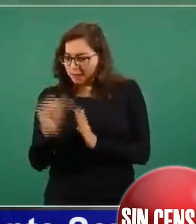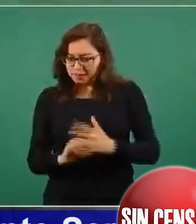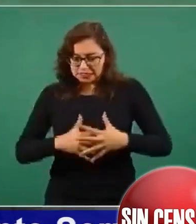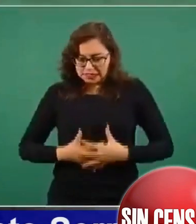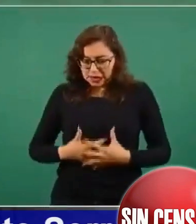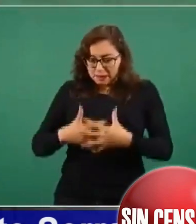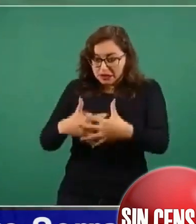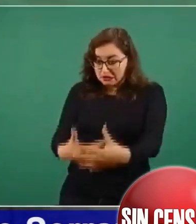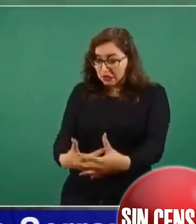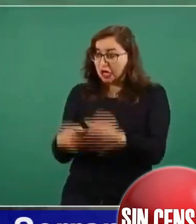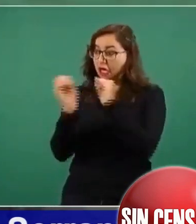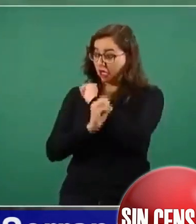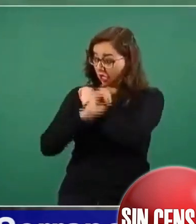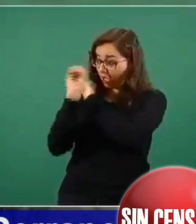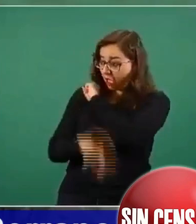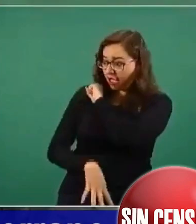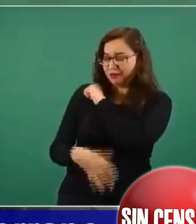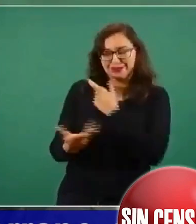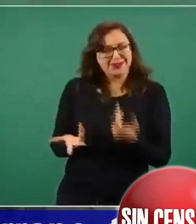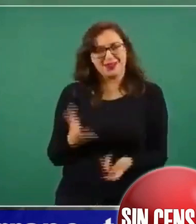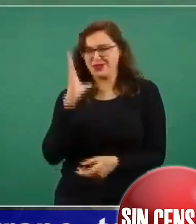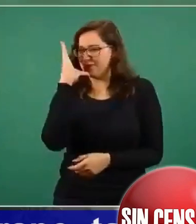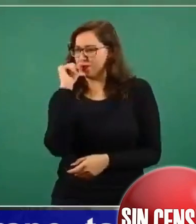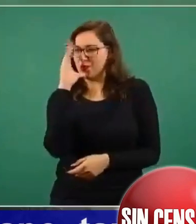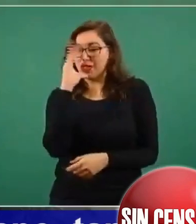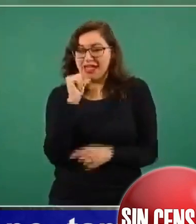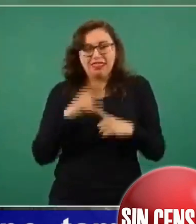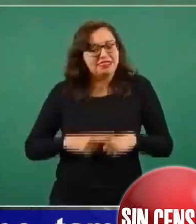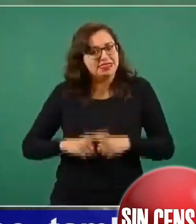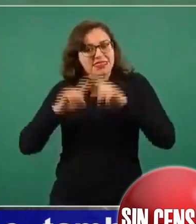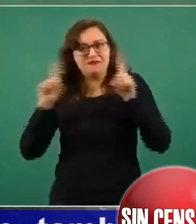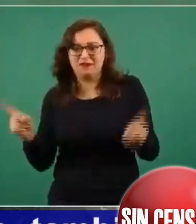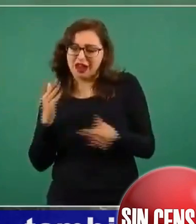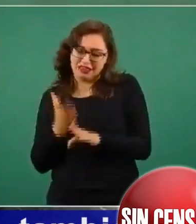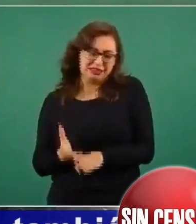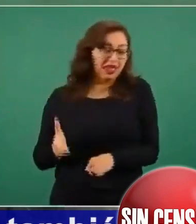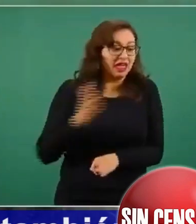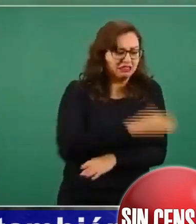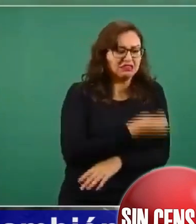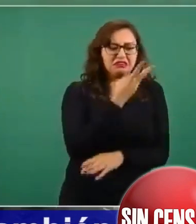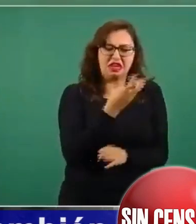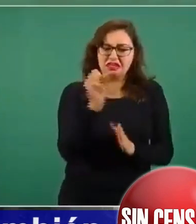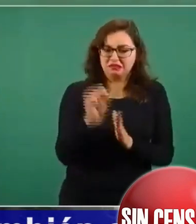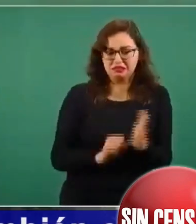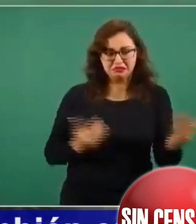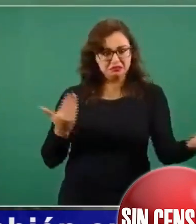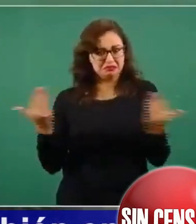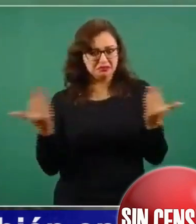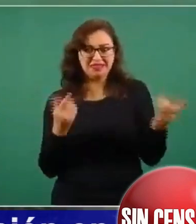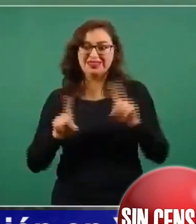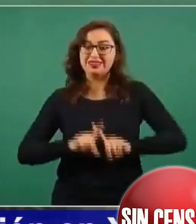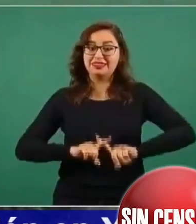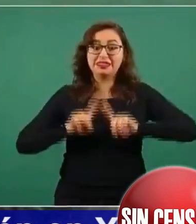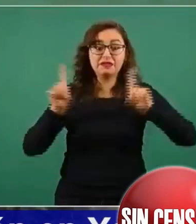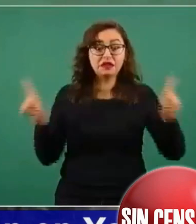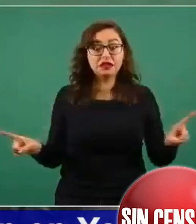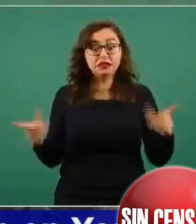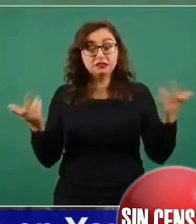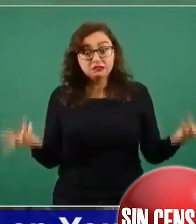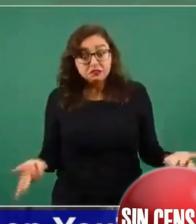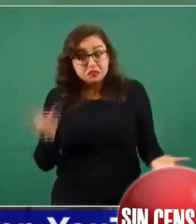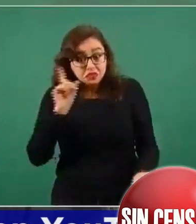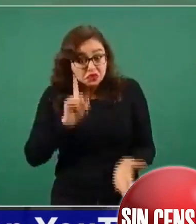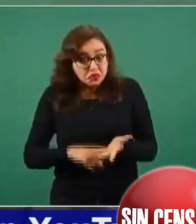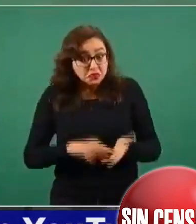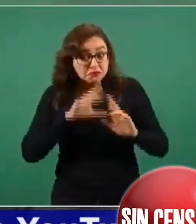distinta hacerlo dentro de los primeros 3 meses o 12 semanas. No sé si te di la respuesta puntual